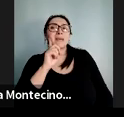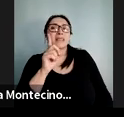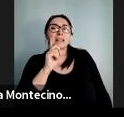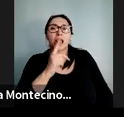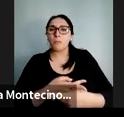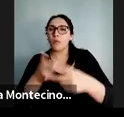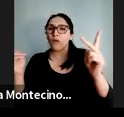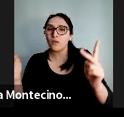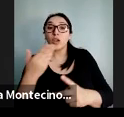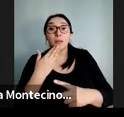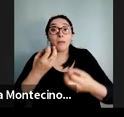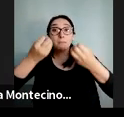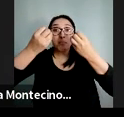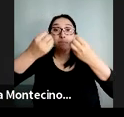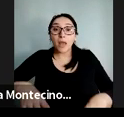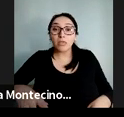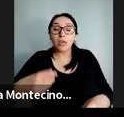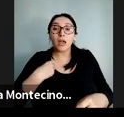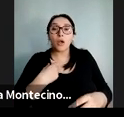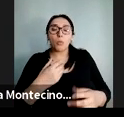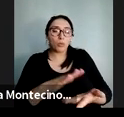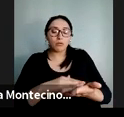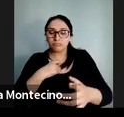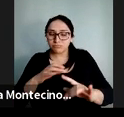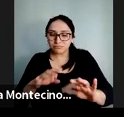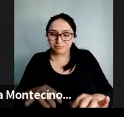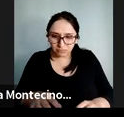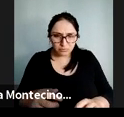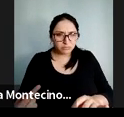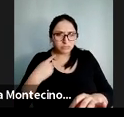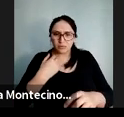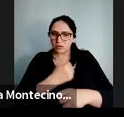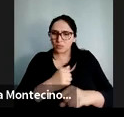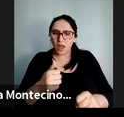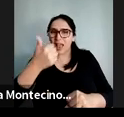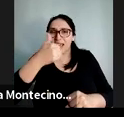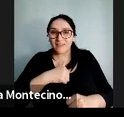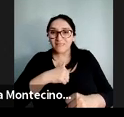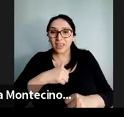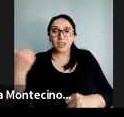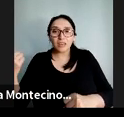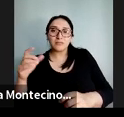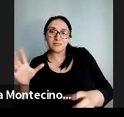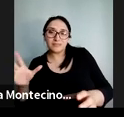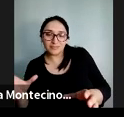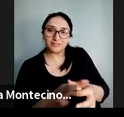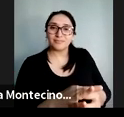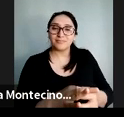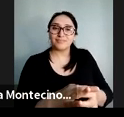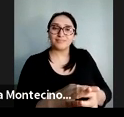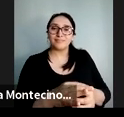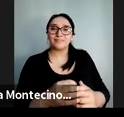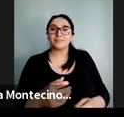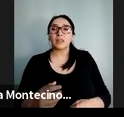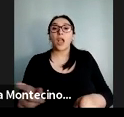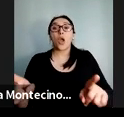de cuenta o acceso no consentido, que se da, ¿cierto?, cuando alguien secuestra tu cuenta de redes sociales, se hace pasar